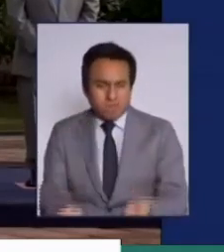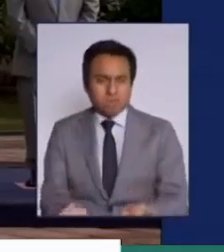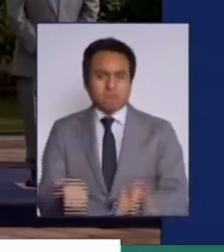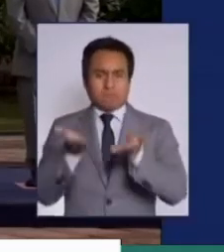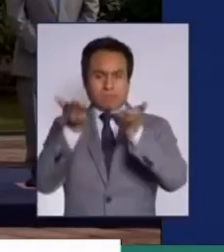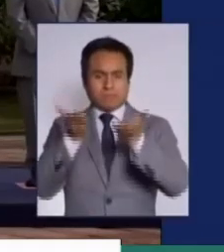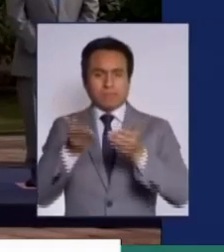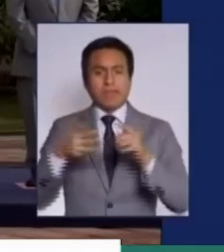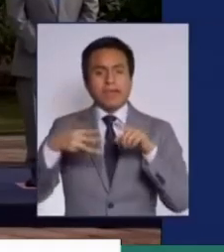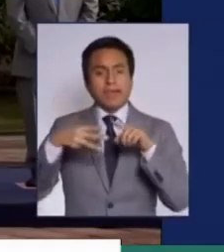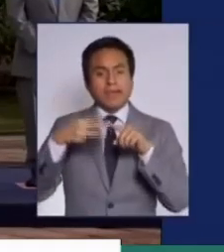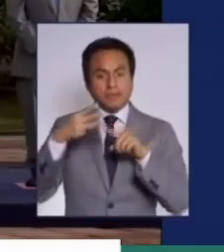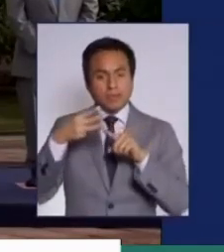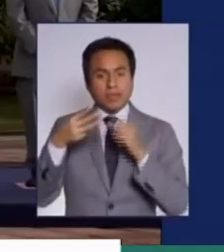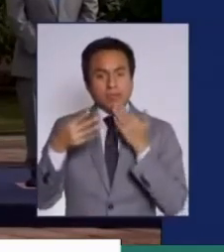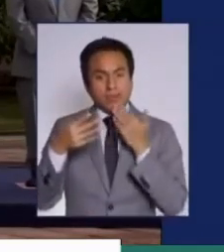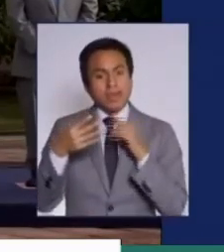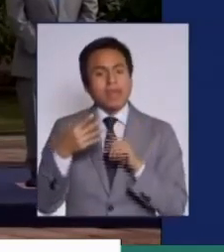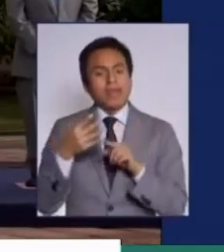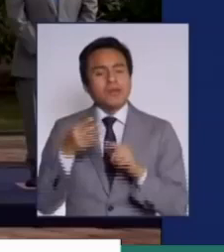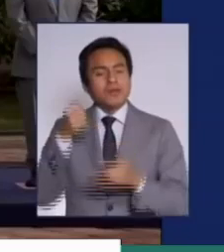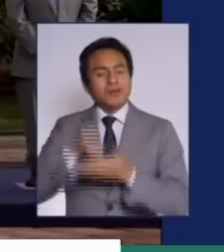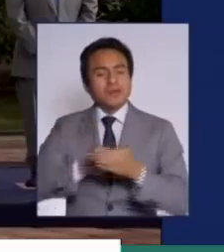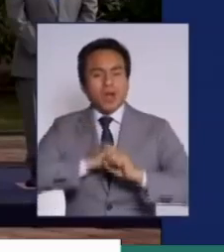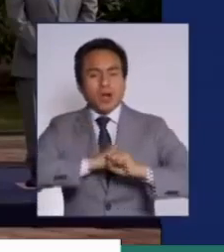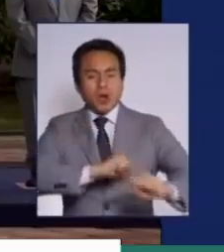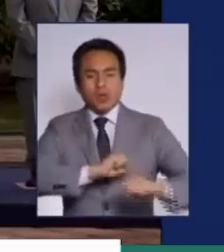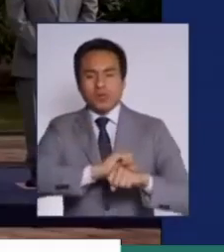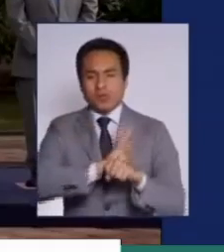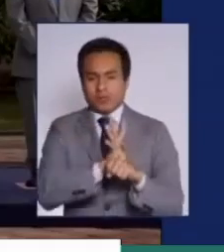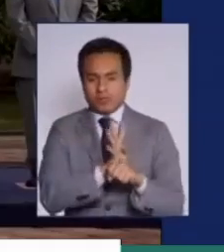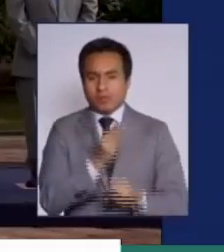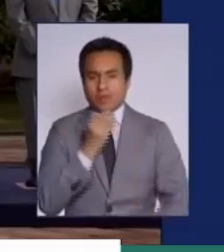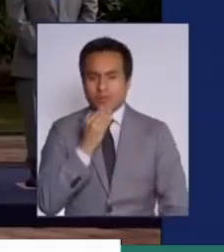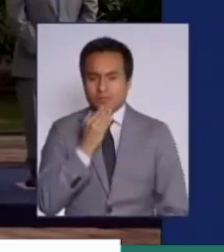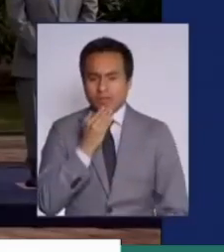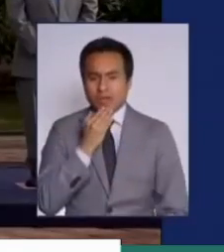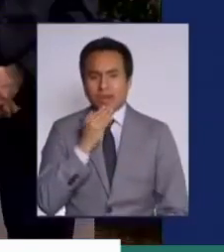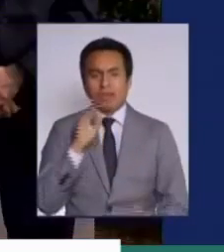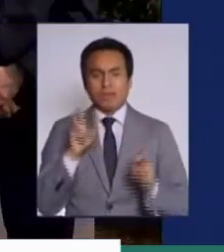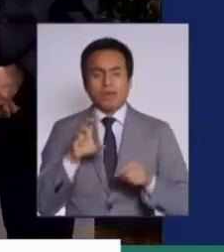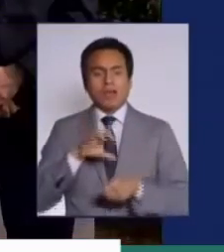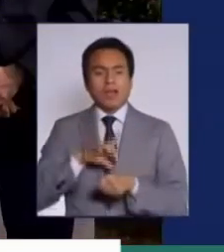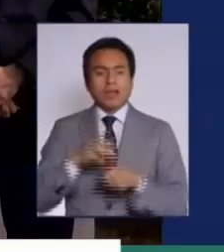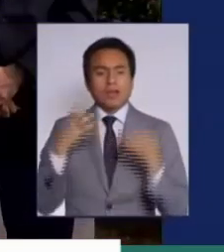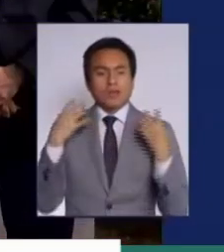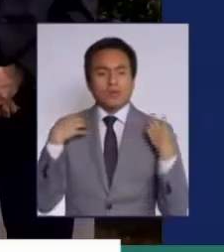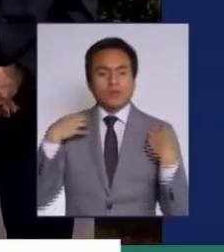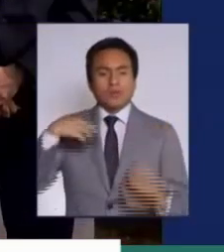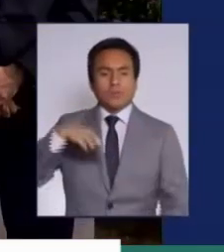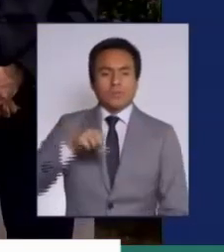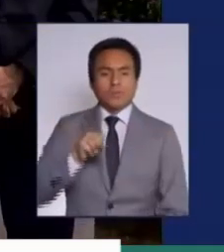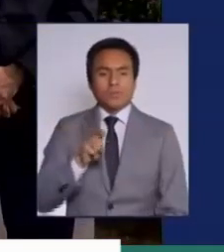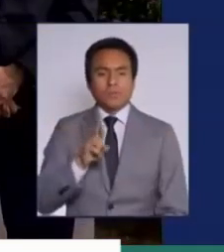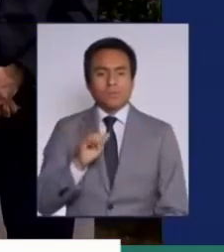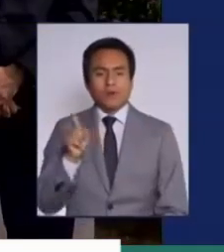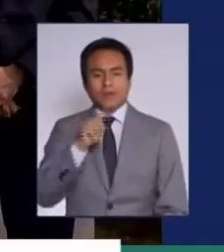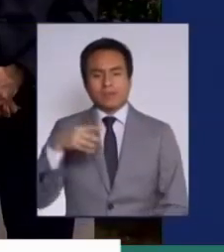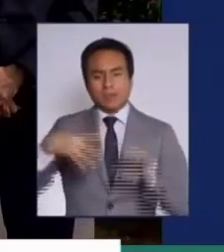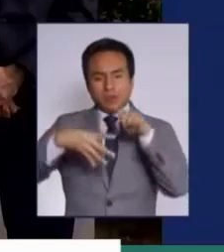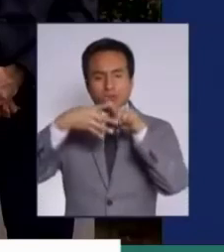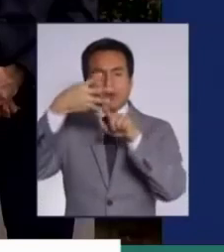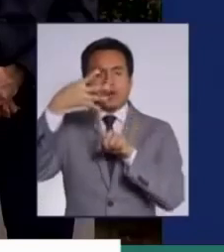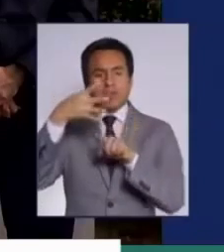Exactamente, o sea, de hecho los pobres y la clase media acá estamos lamentablemente lapidados por el